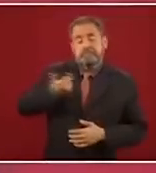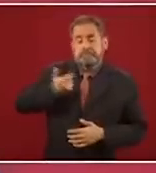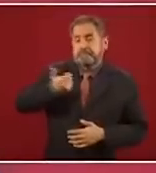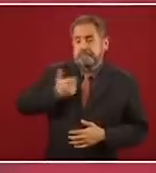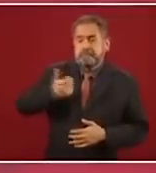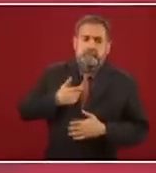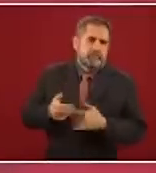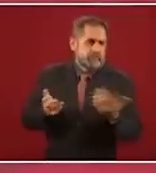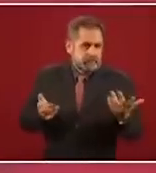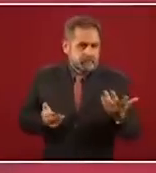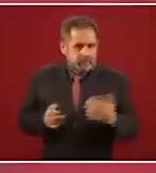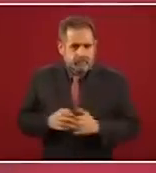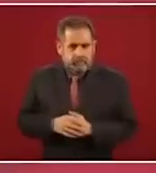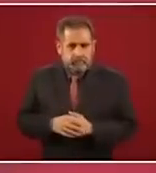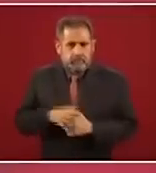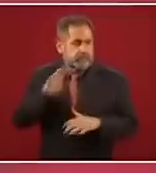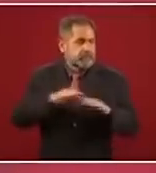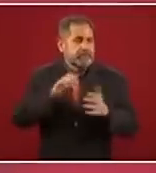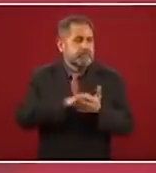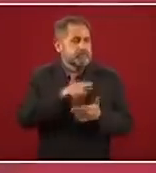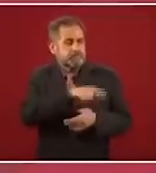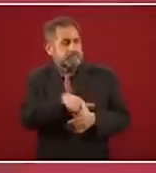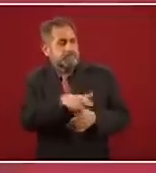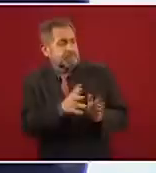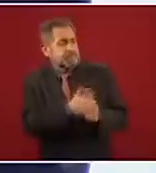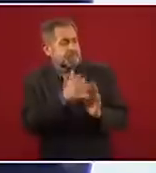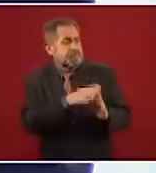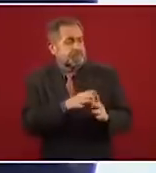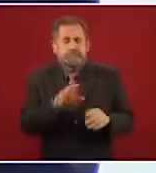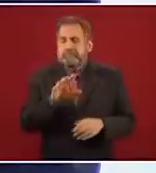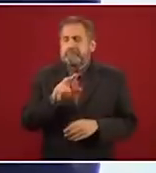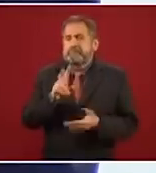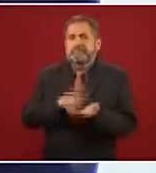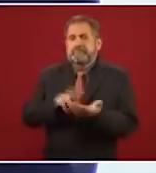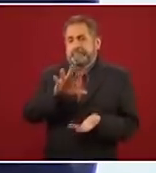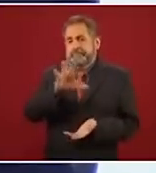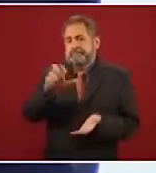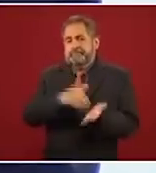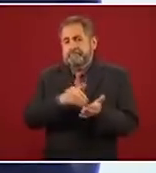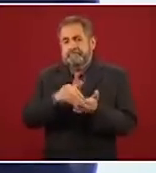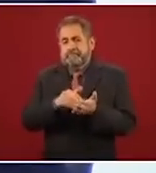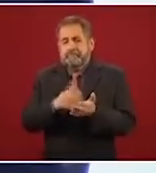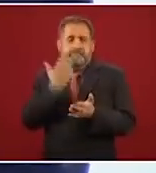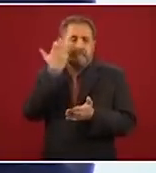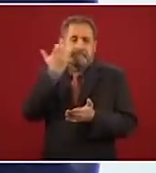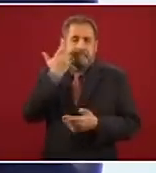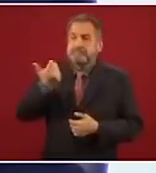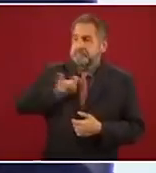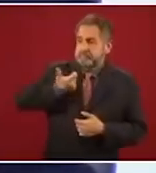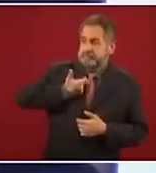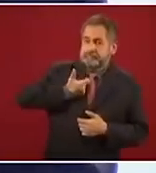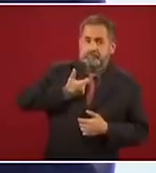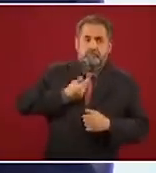Y una obra que podía costar 500 millones resultaba costando